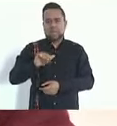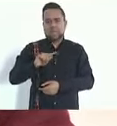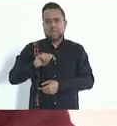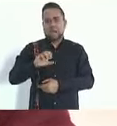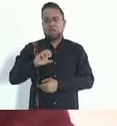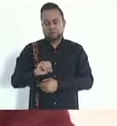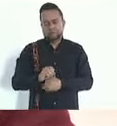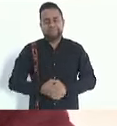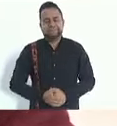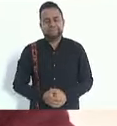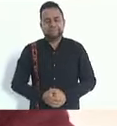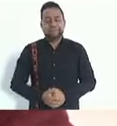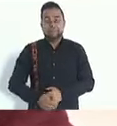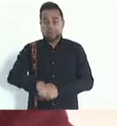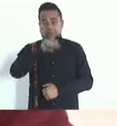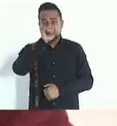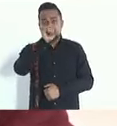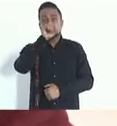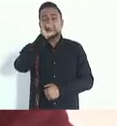Estamos también